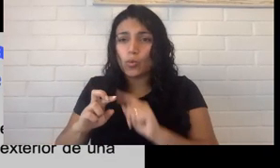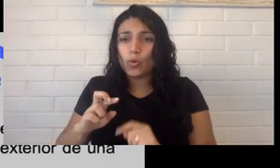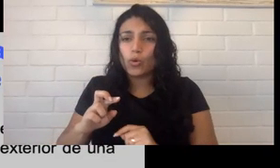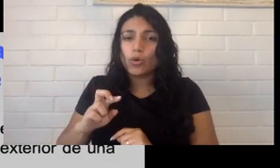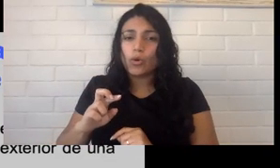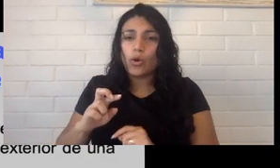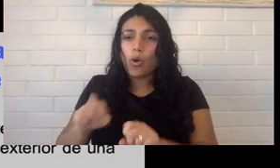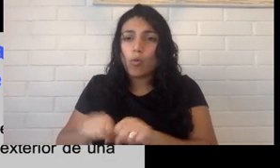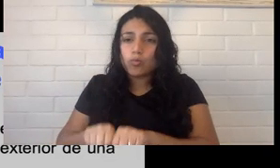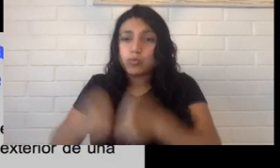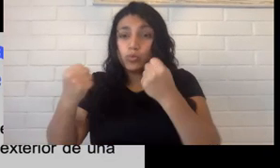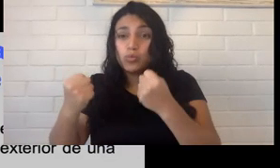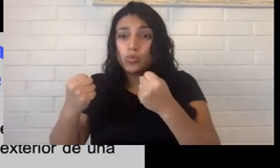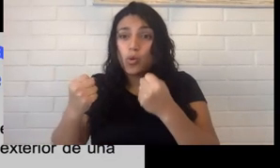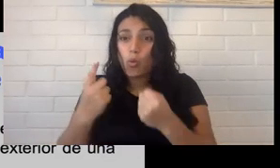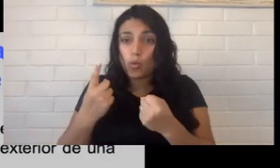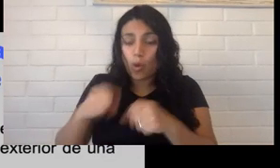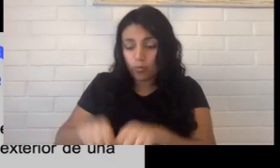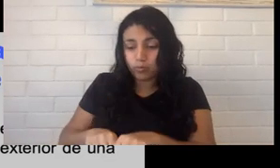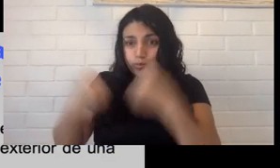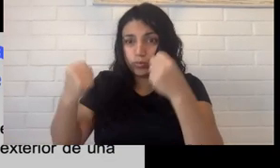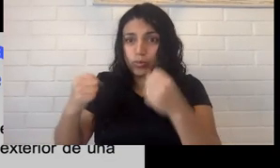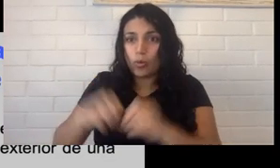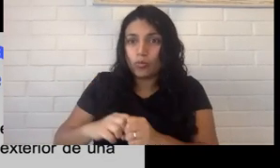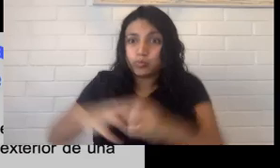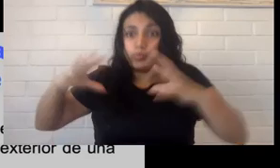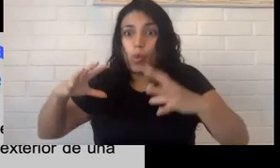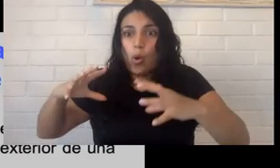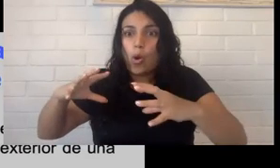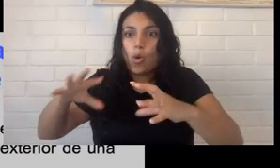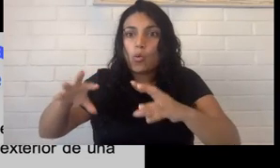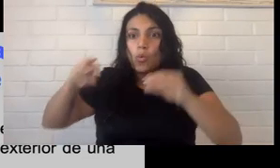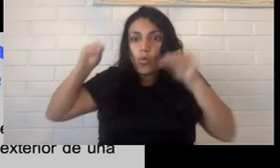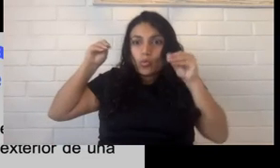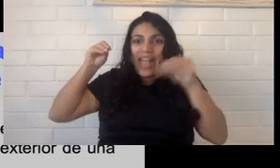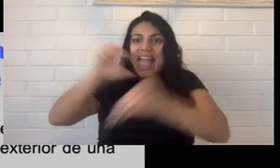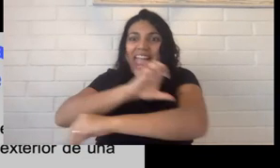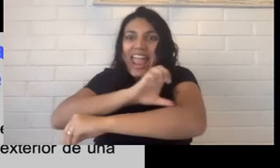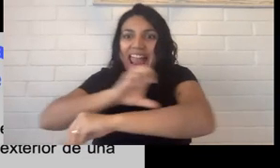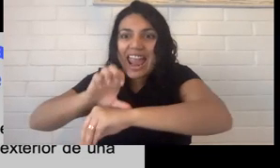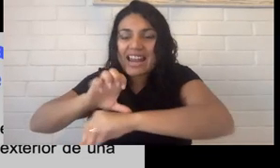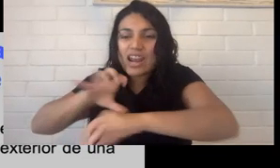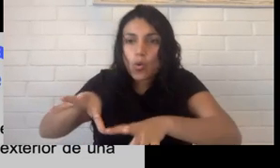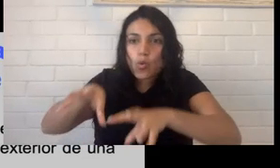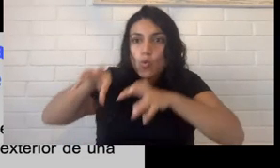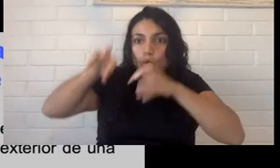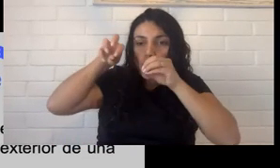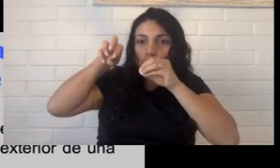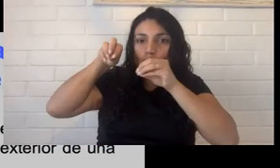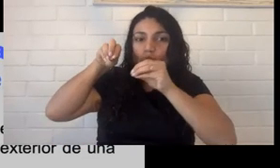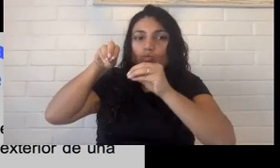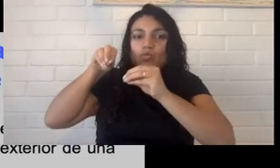básicamente cuando se libera, cuando se rompe un enlace de esta molécula que se llama ATP, se libera un grupo